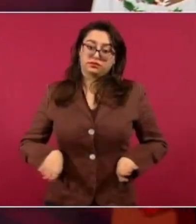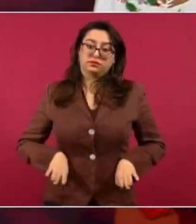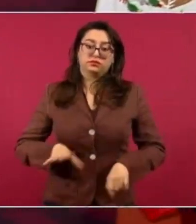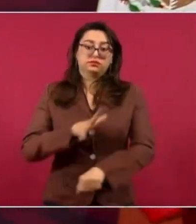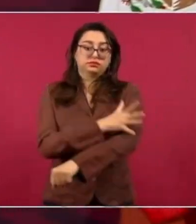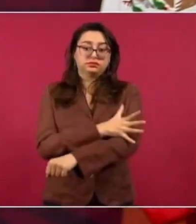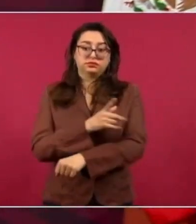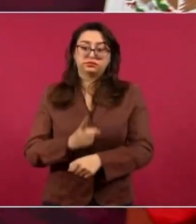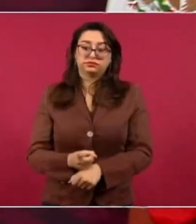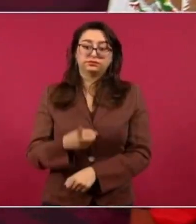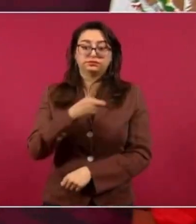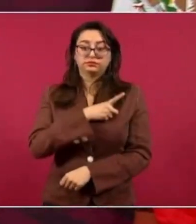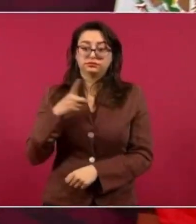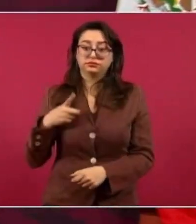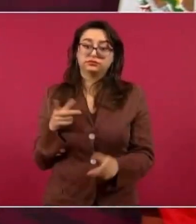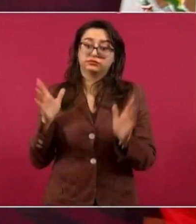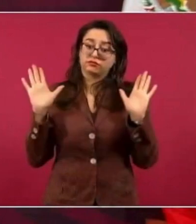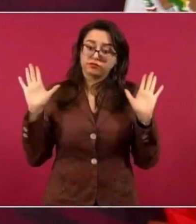Eso es lo que hay que buscar.